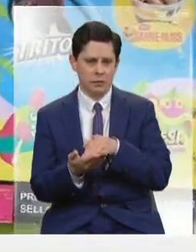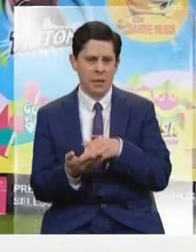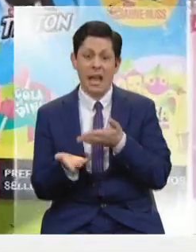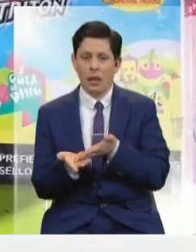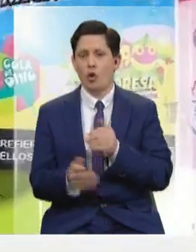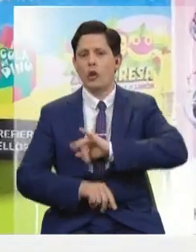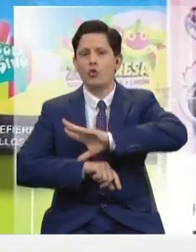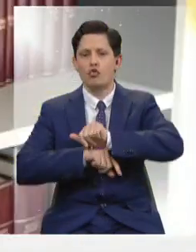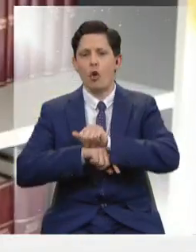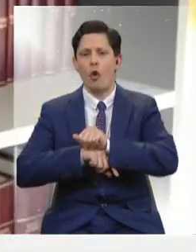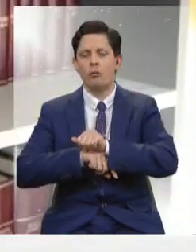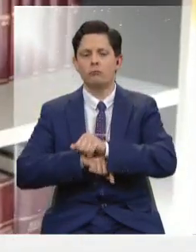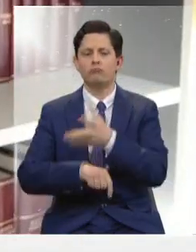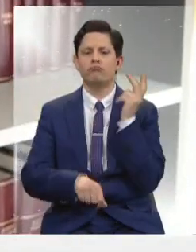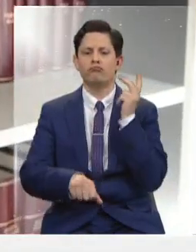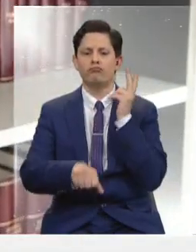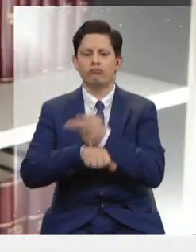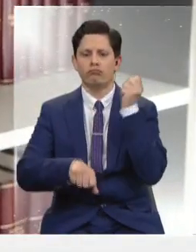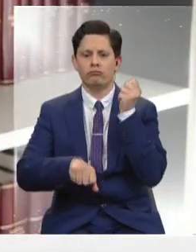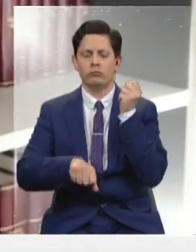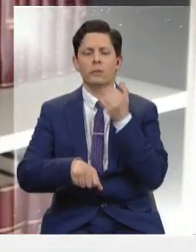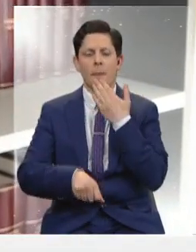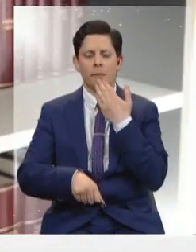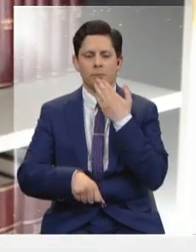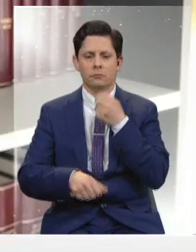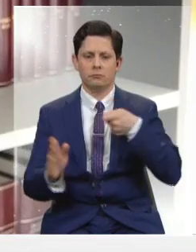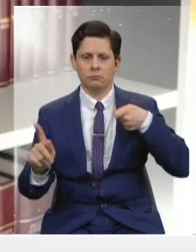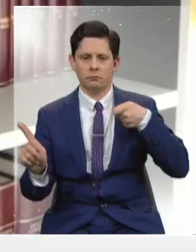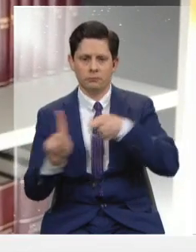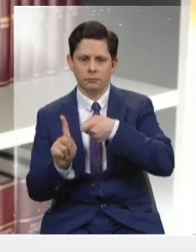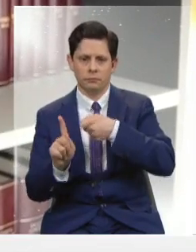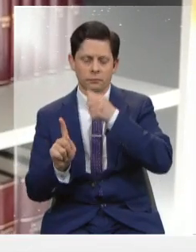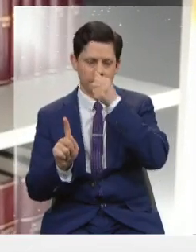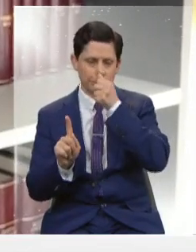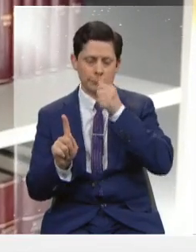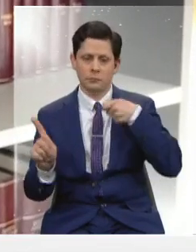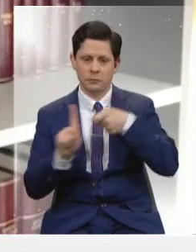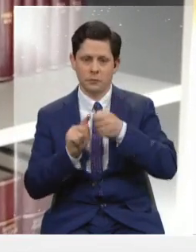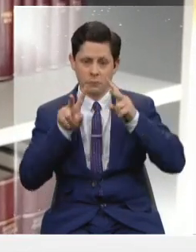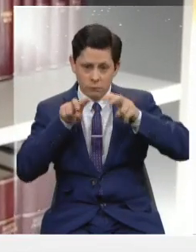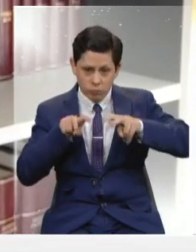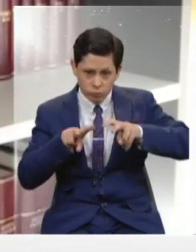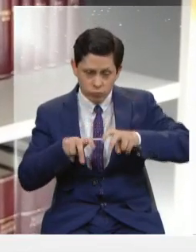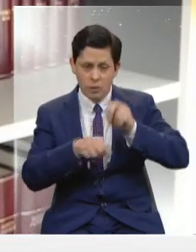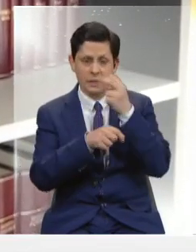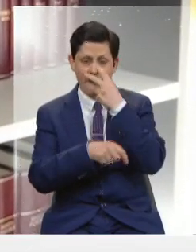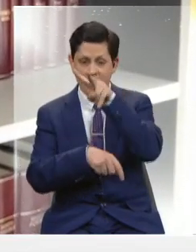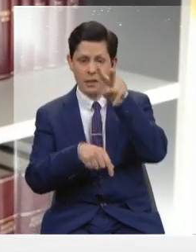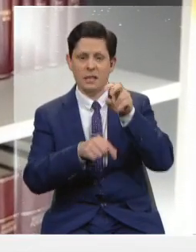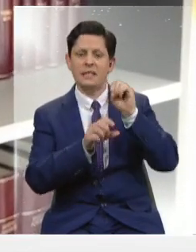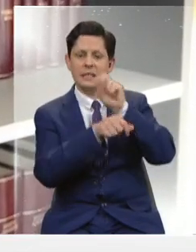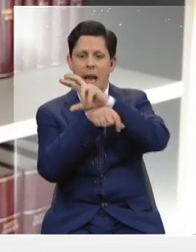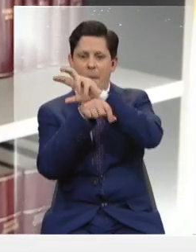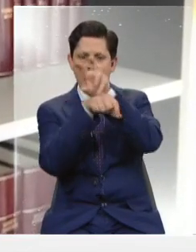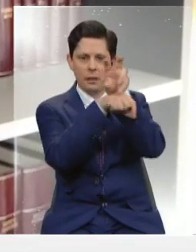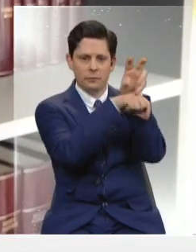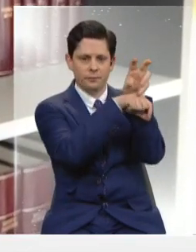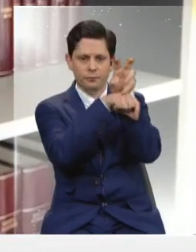características de un robo con homicidio. Hay algunas especies sustraídas y como diligencia se están analizando cámaras